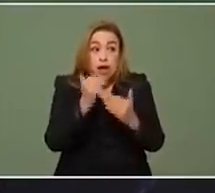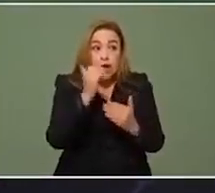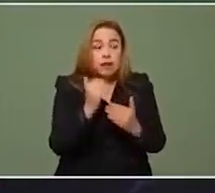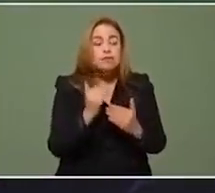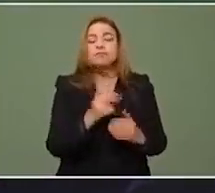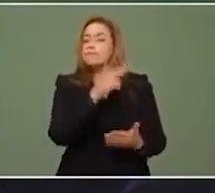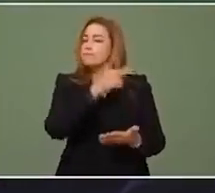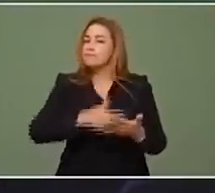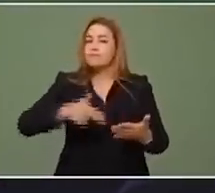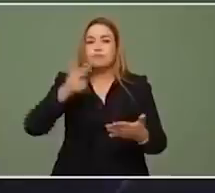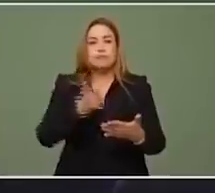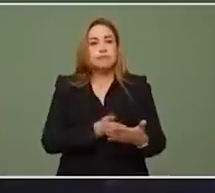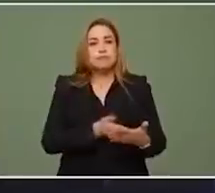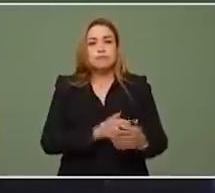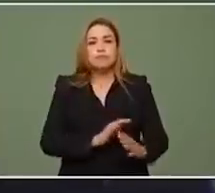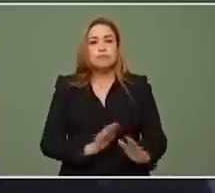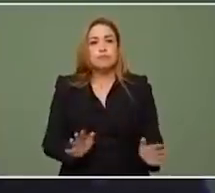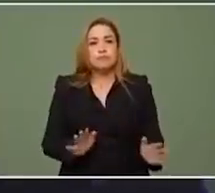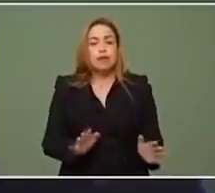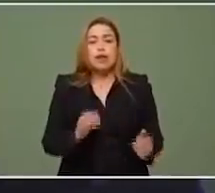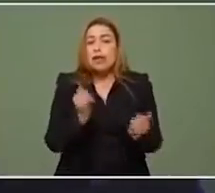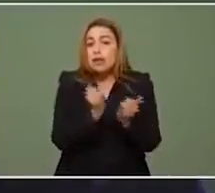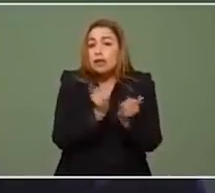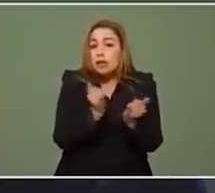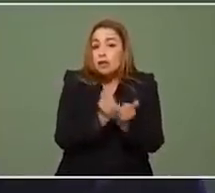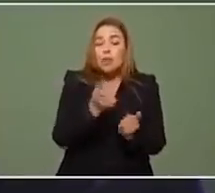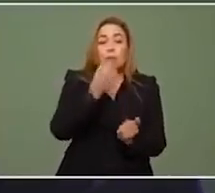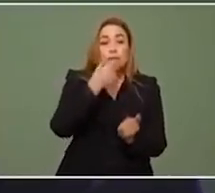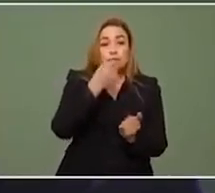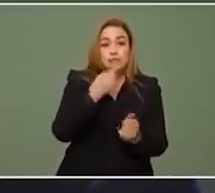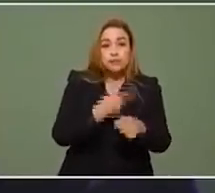lo mismo en el caso de los medicamentos